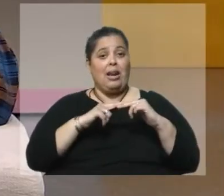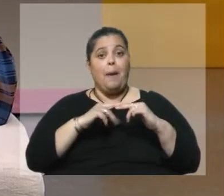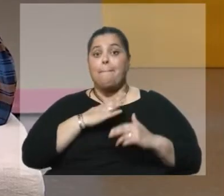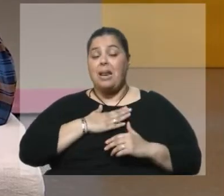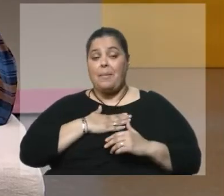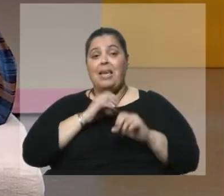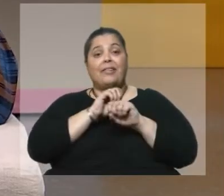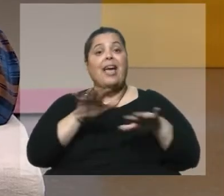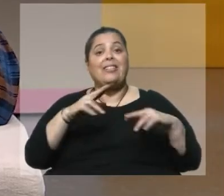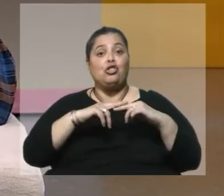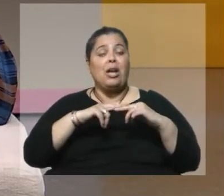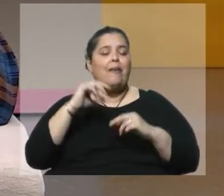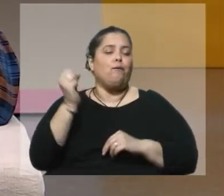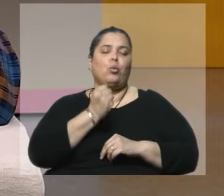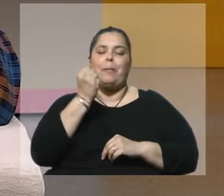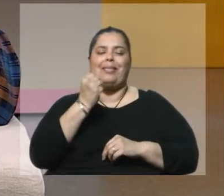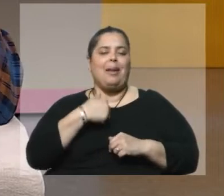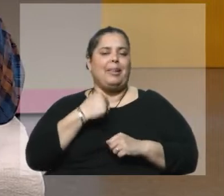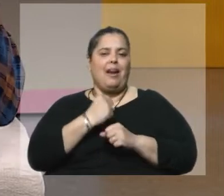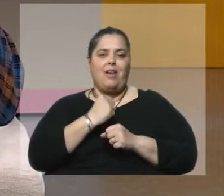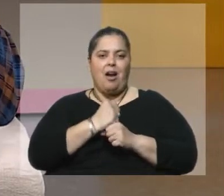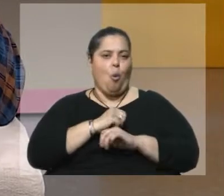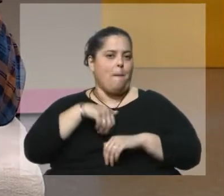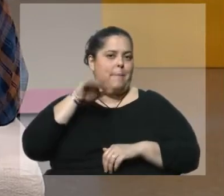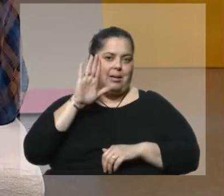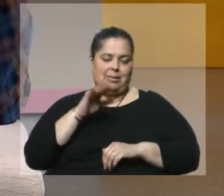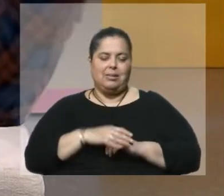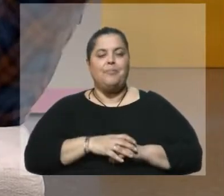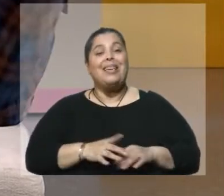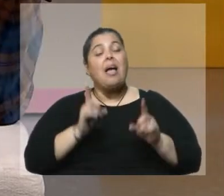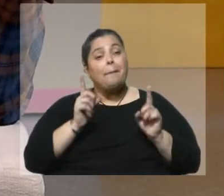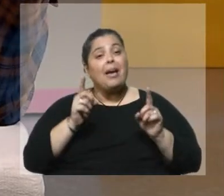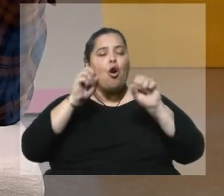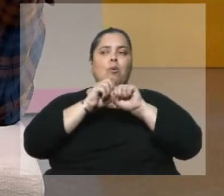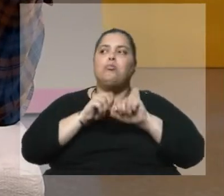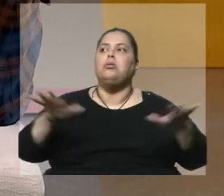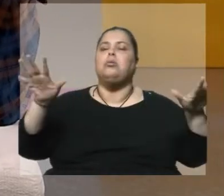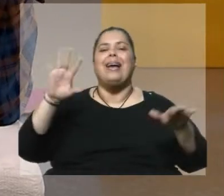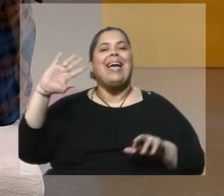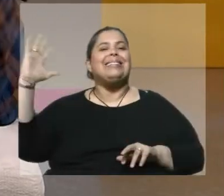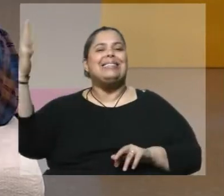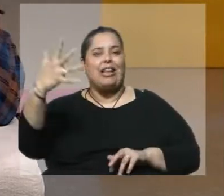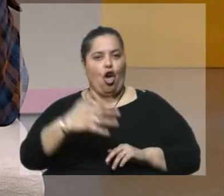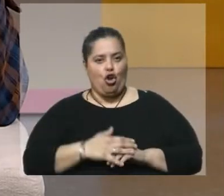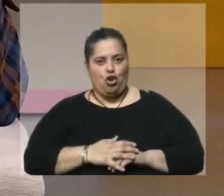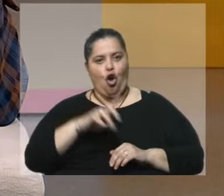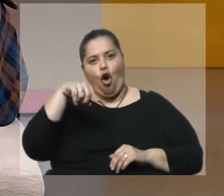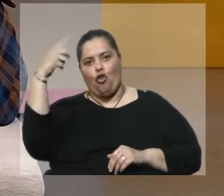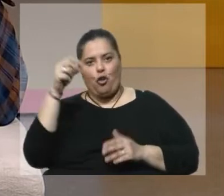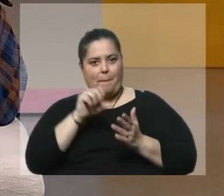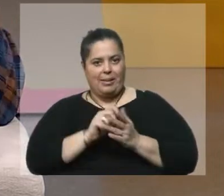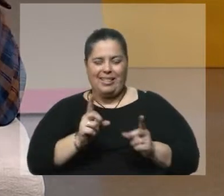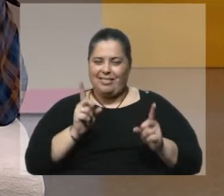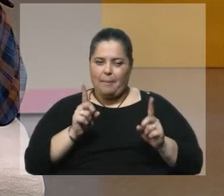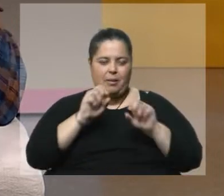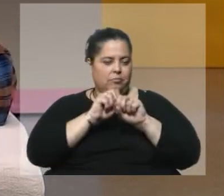fueron fundamental en mi trabajo y principalmente en mi expansión al exterior. Yo